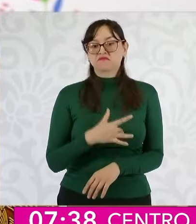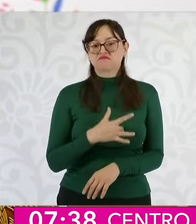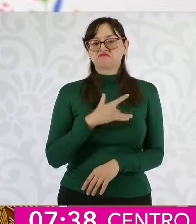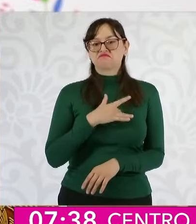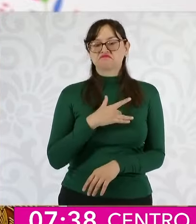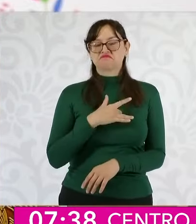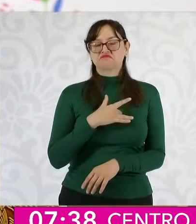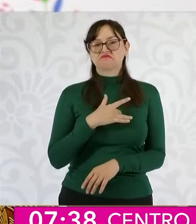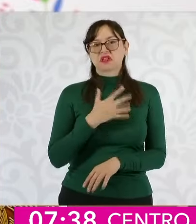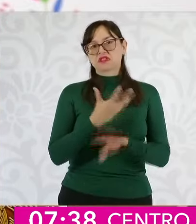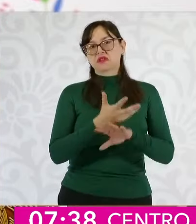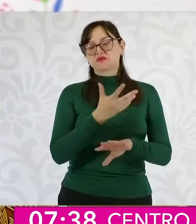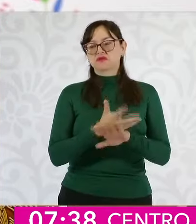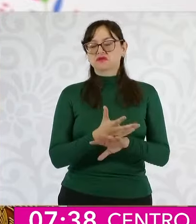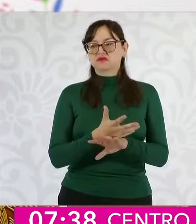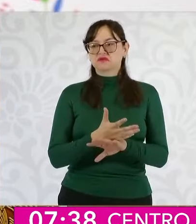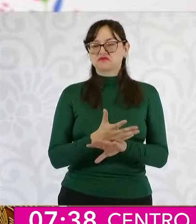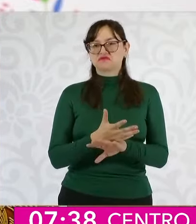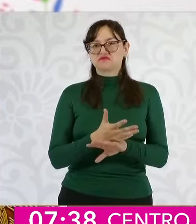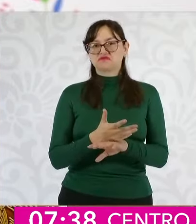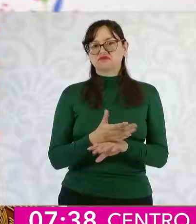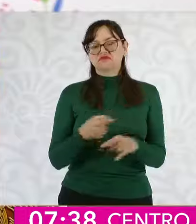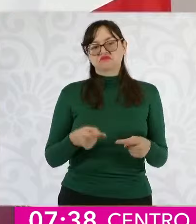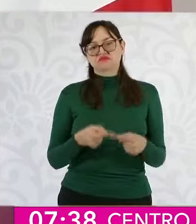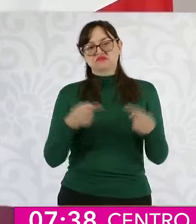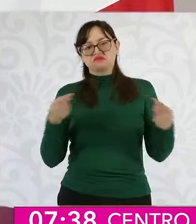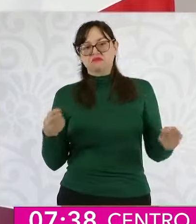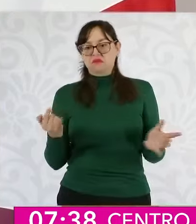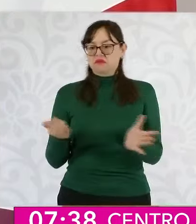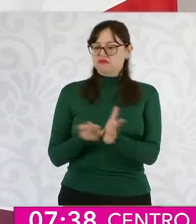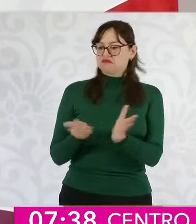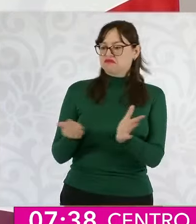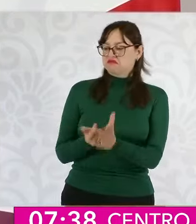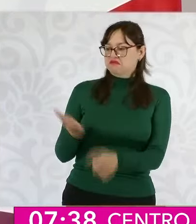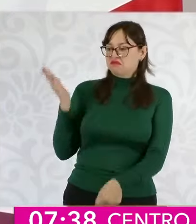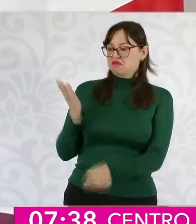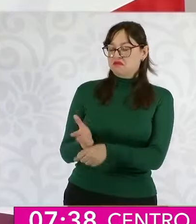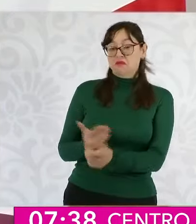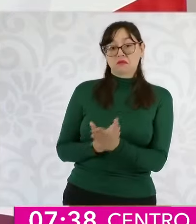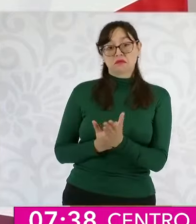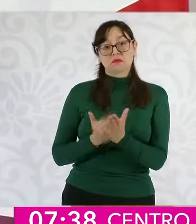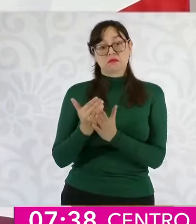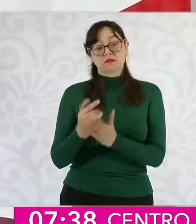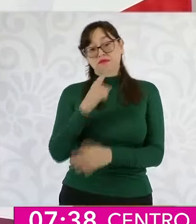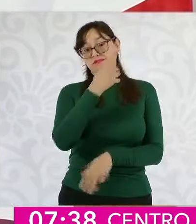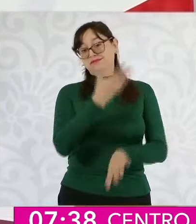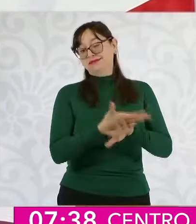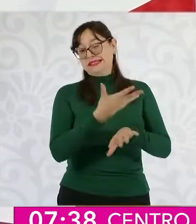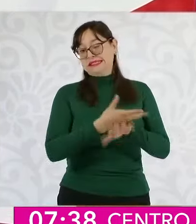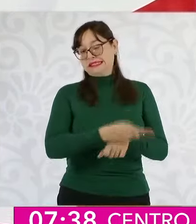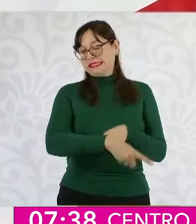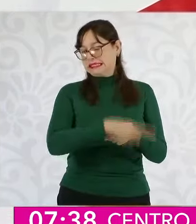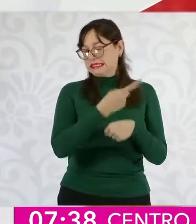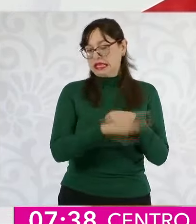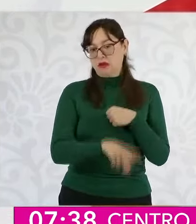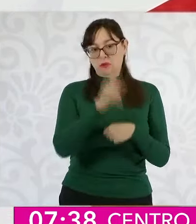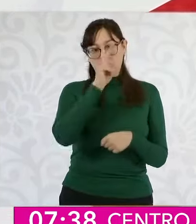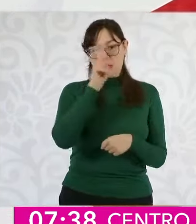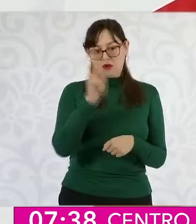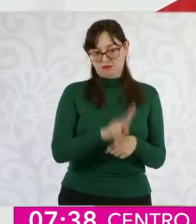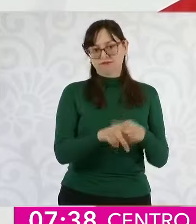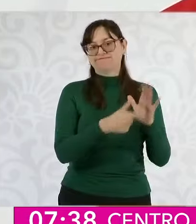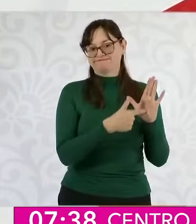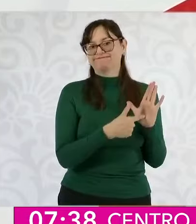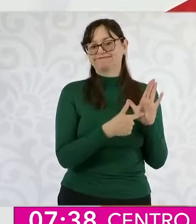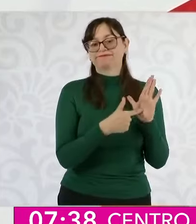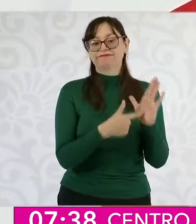los aranceles. Y en segundo lugar, la maestra Altagracia Gómez Sierra nos